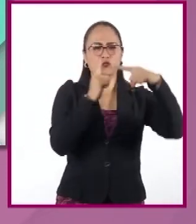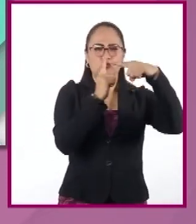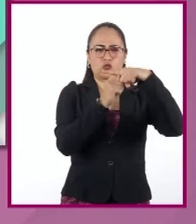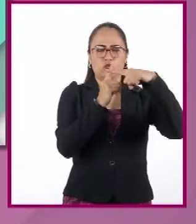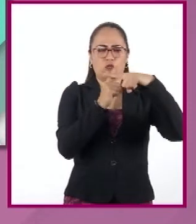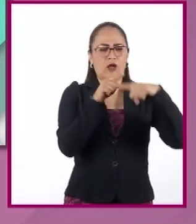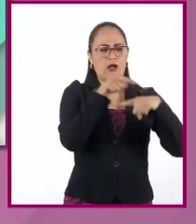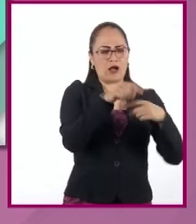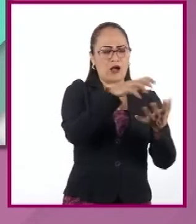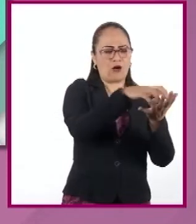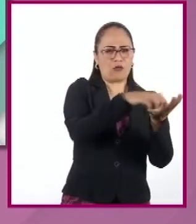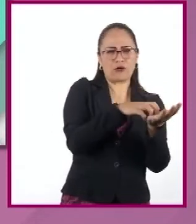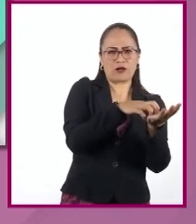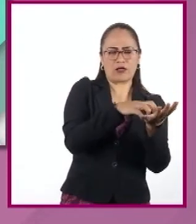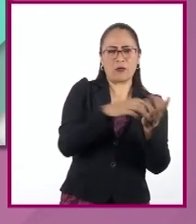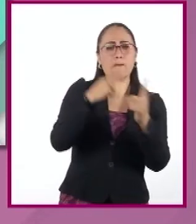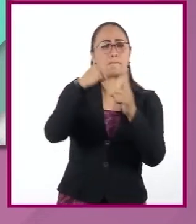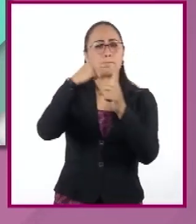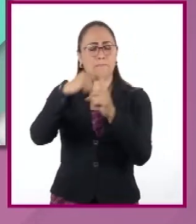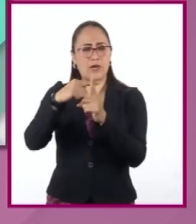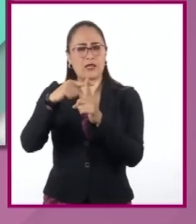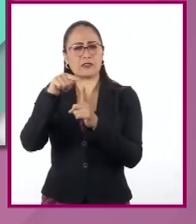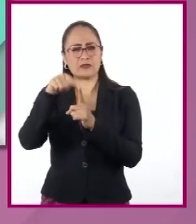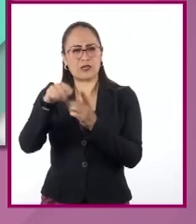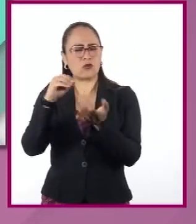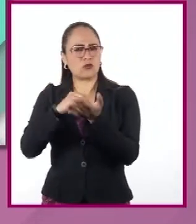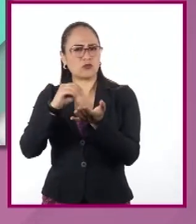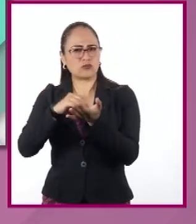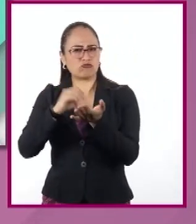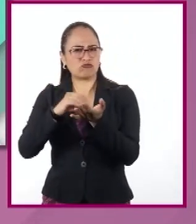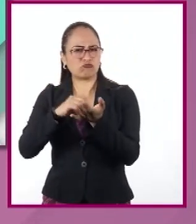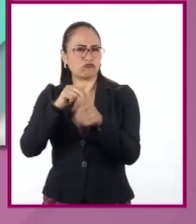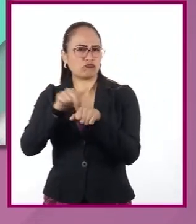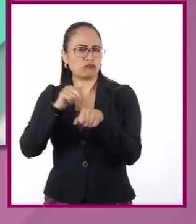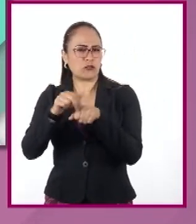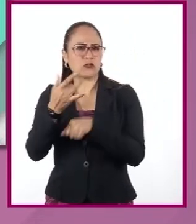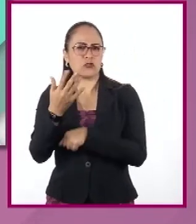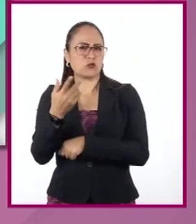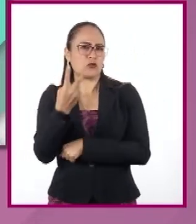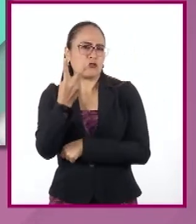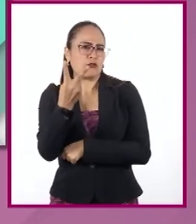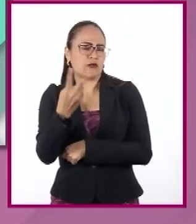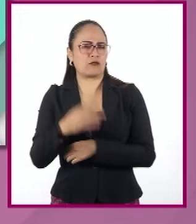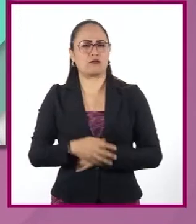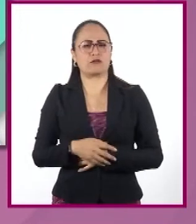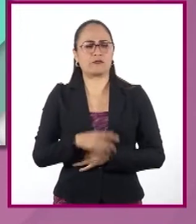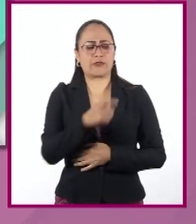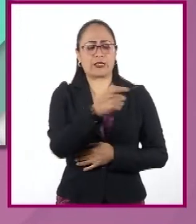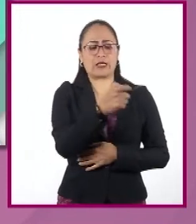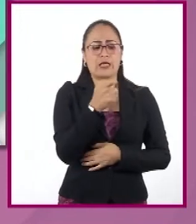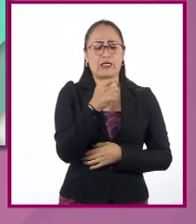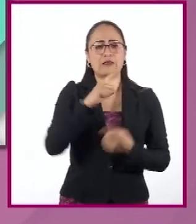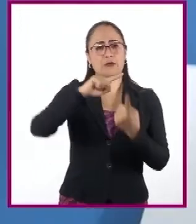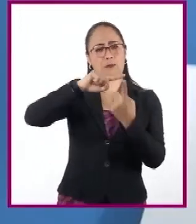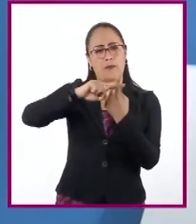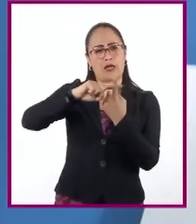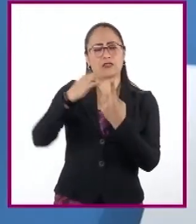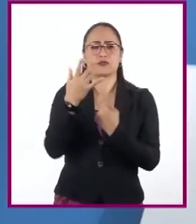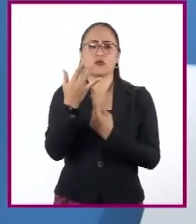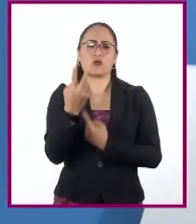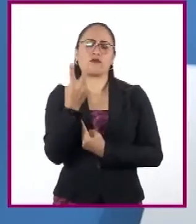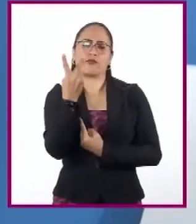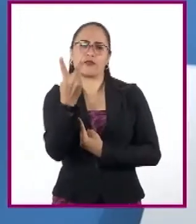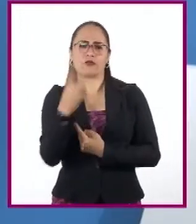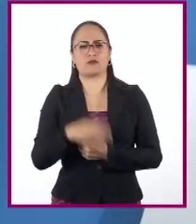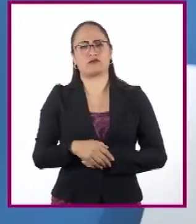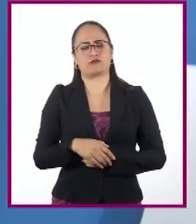ahorrado por Eduardo más la constante 52, es decir, X más 52.